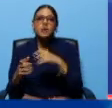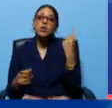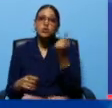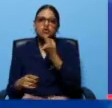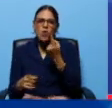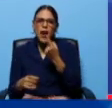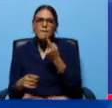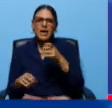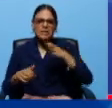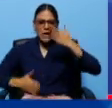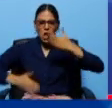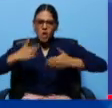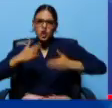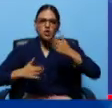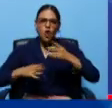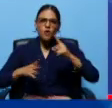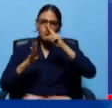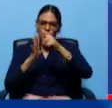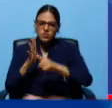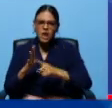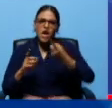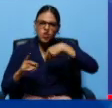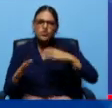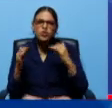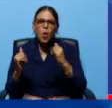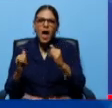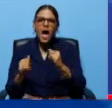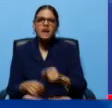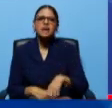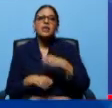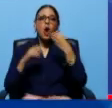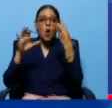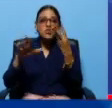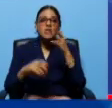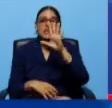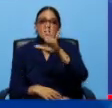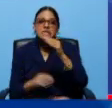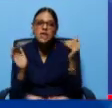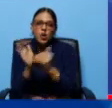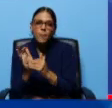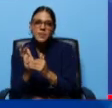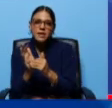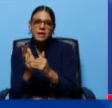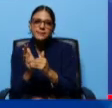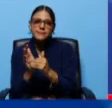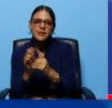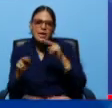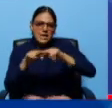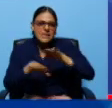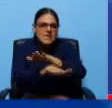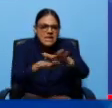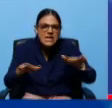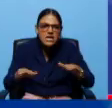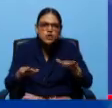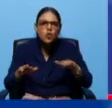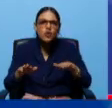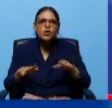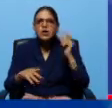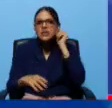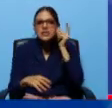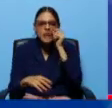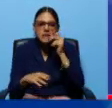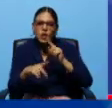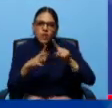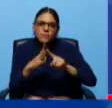Solamente en robótica ya tenemos 85 mil niños, niñas